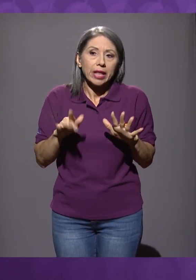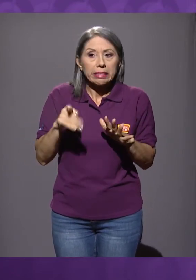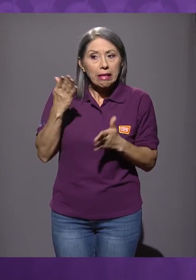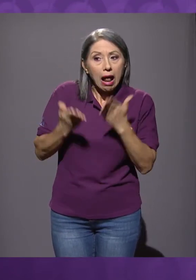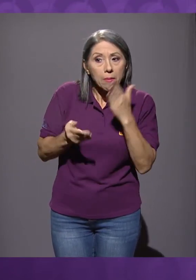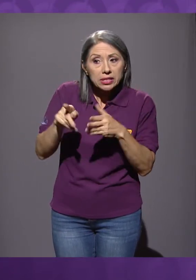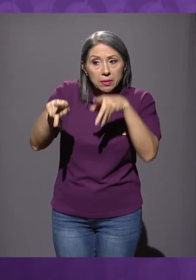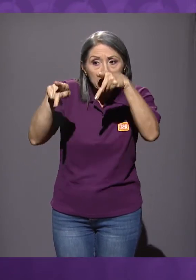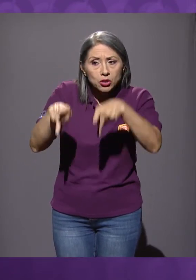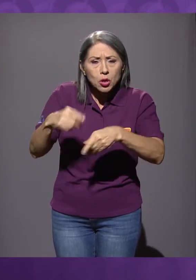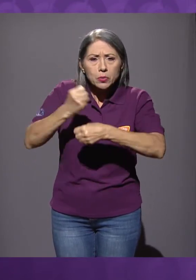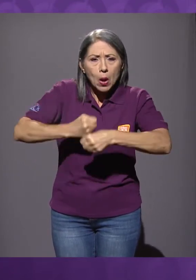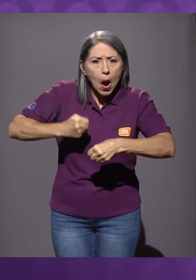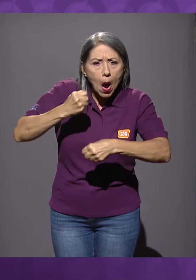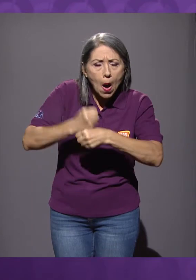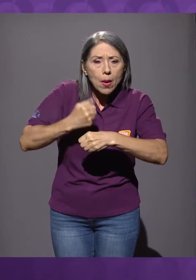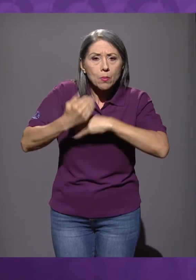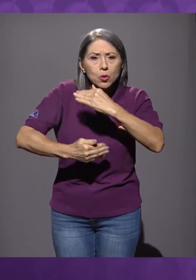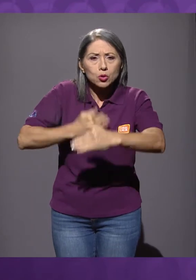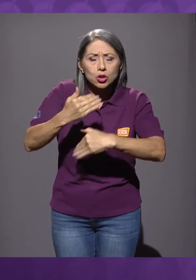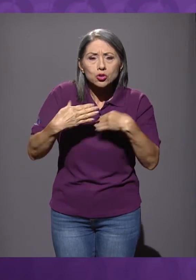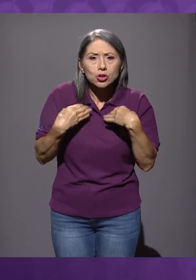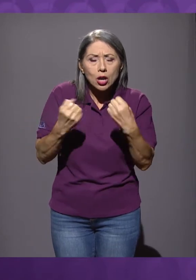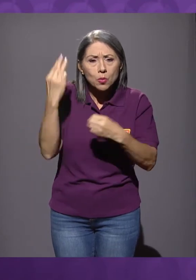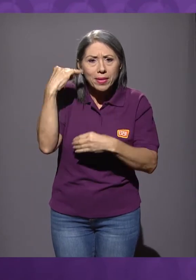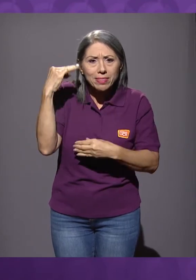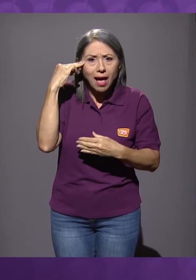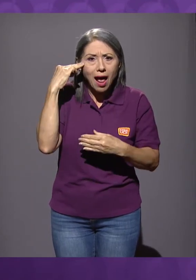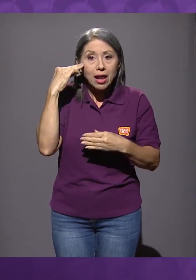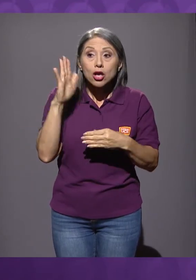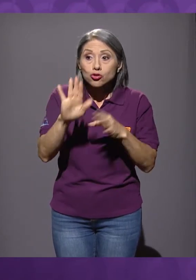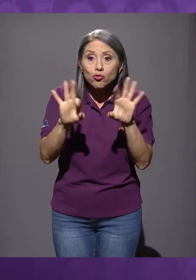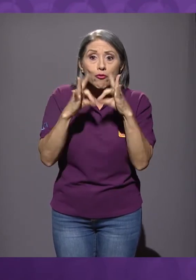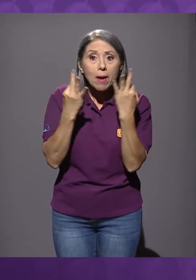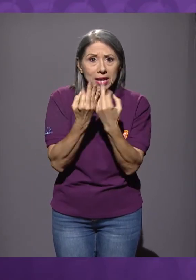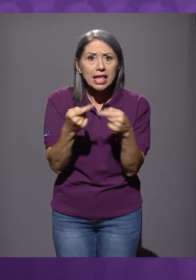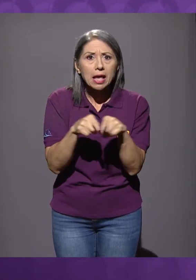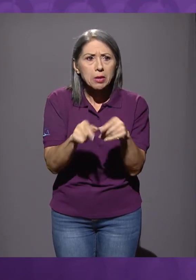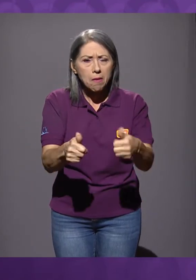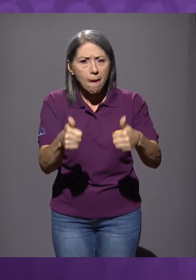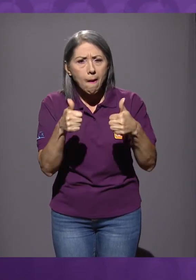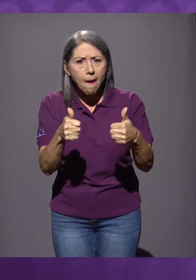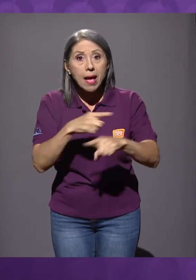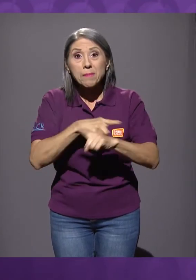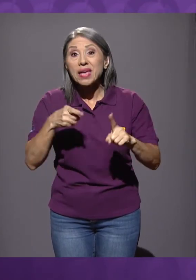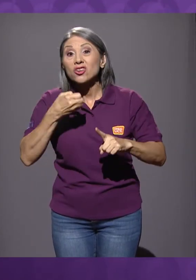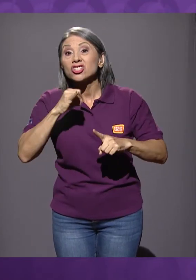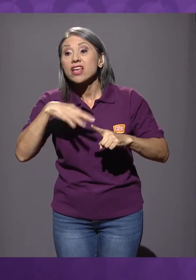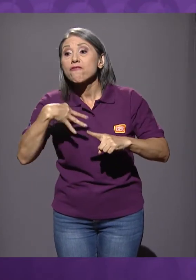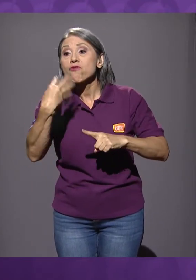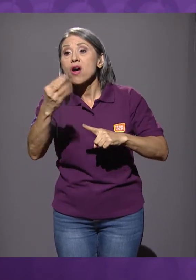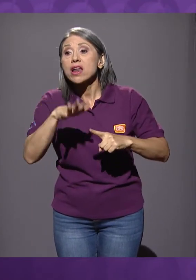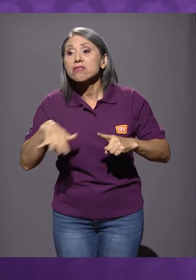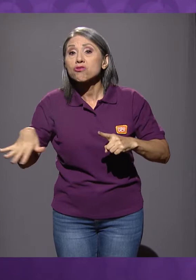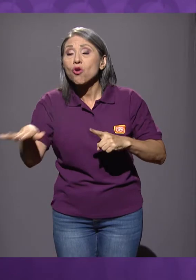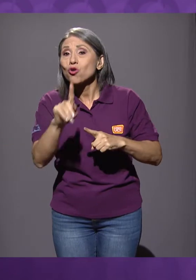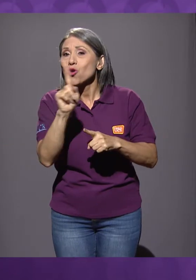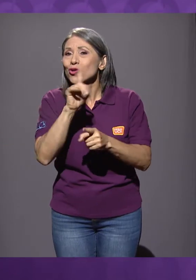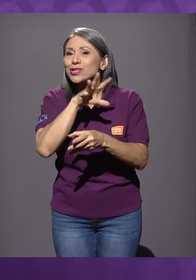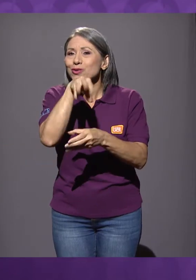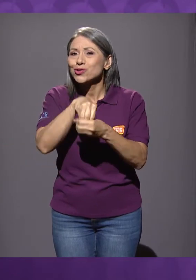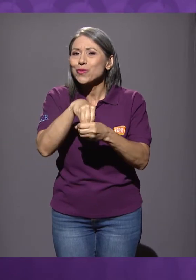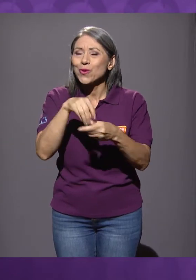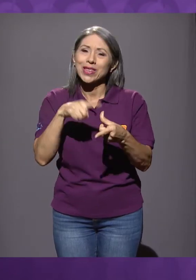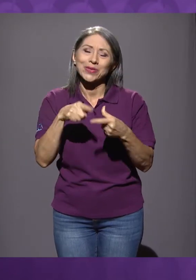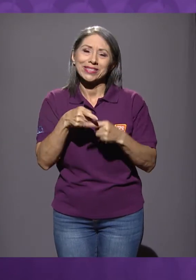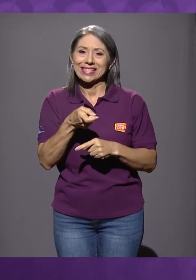de salud mental e incluso en su familia, si el resto del entorno no es inclusivo, pues es difícil, ¿verdad?, también que se pueda ejecutar